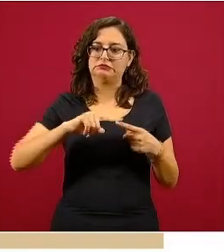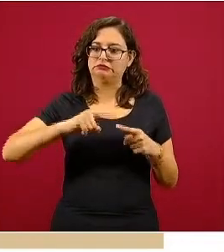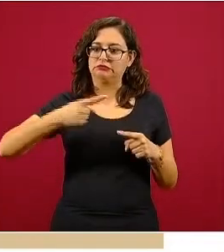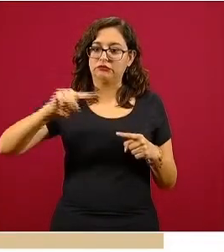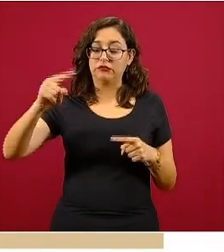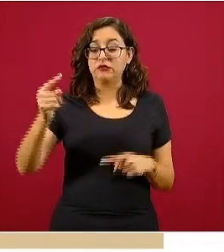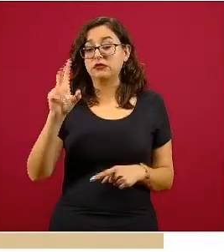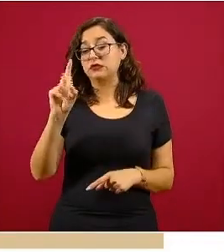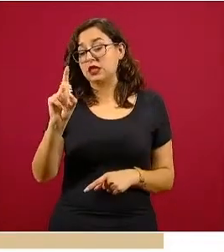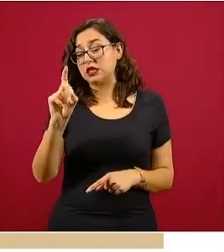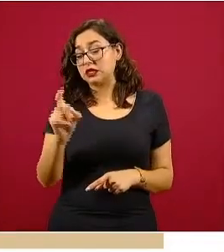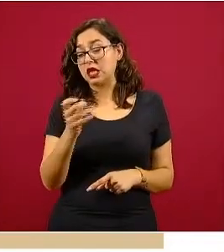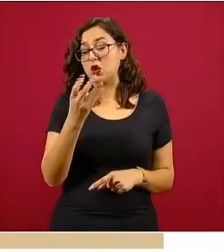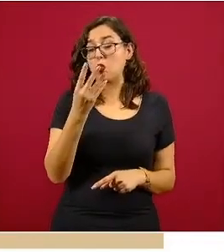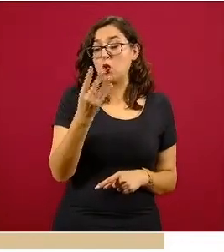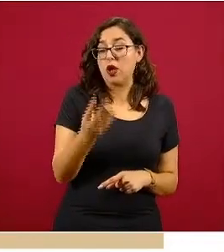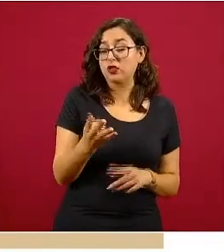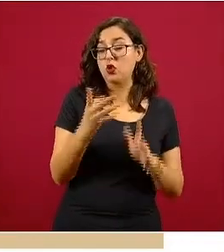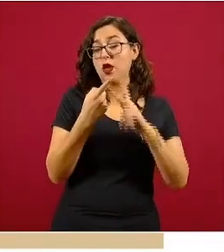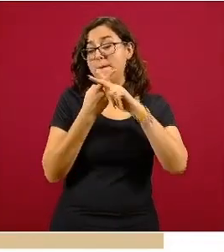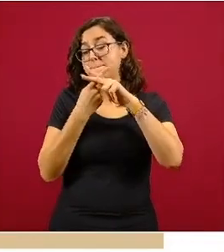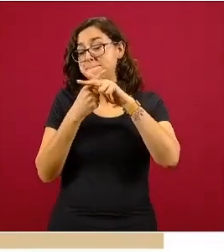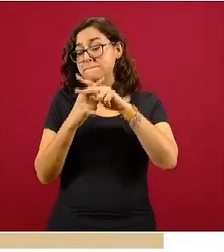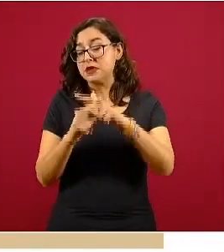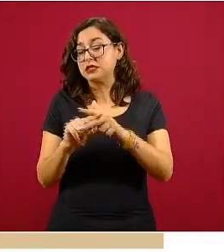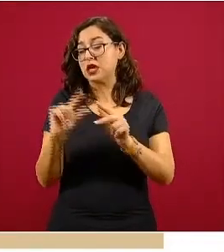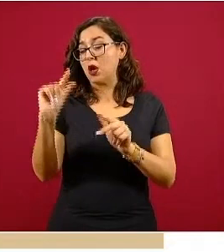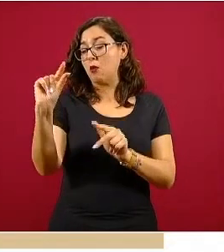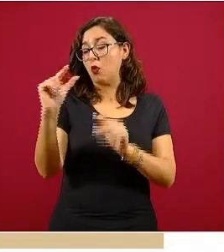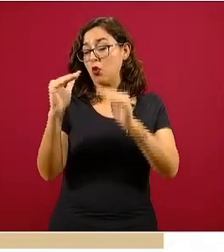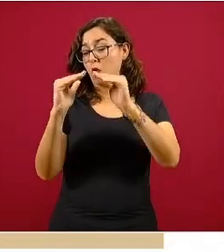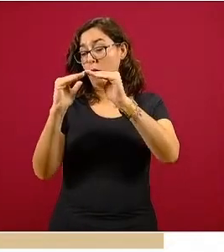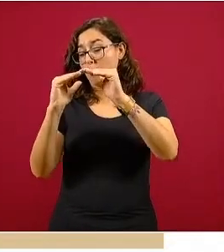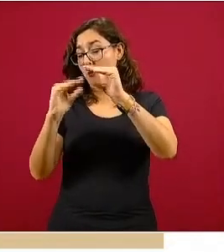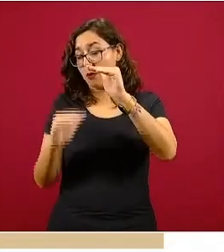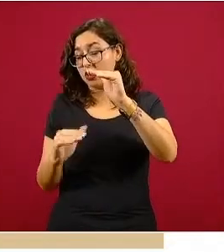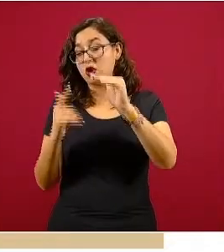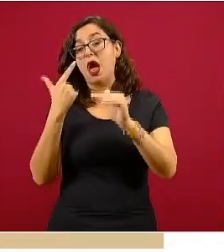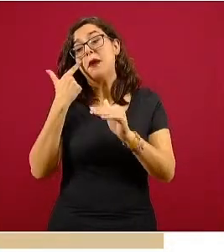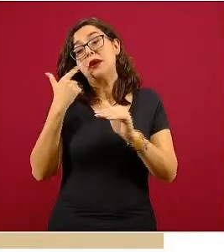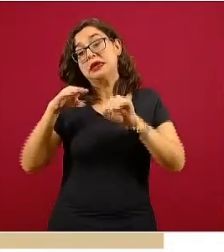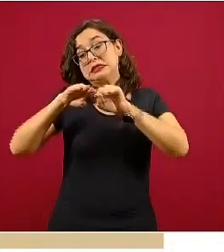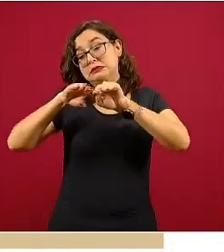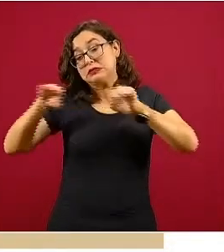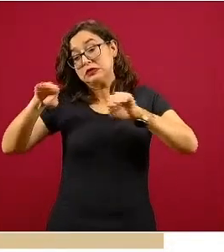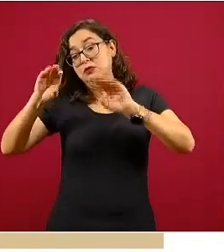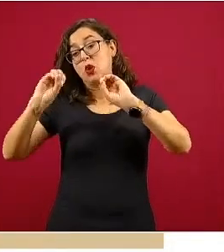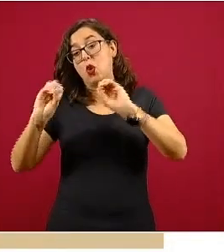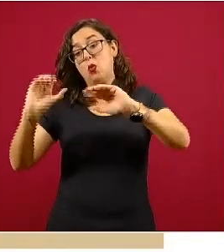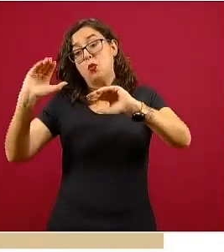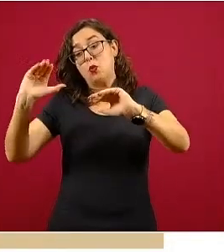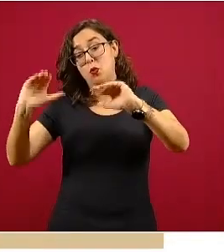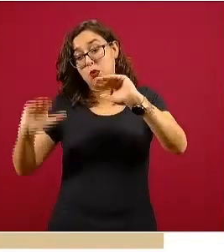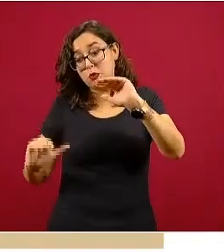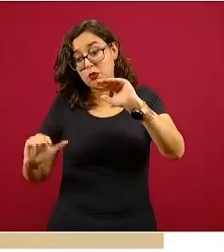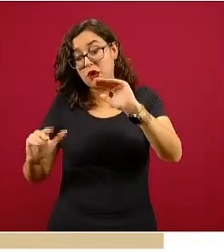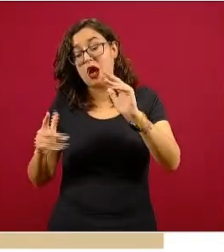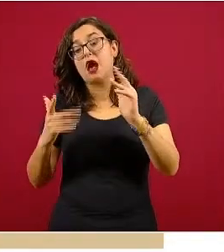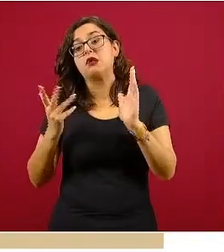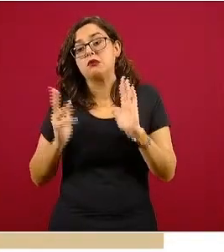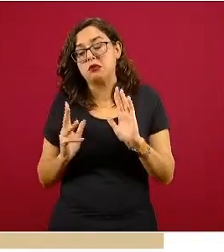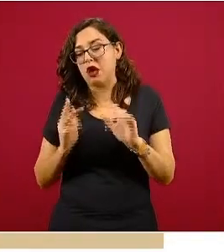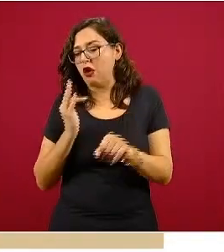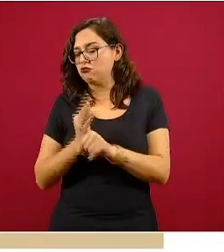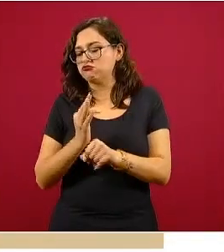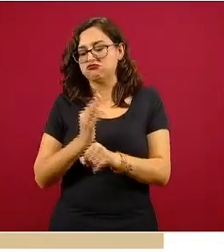si ya entre la 3 y 34 se logra o la meseta o ya un cambio en la tendencia ascendente para empezar con la descendente, pero